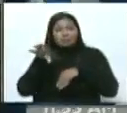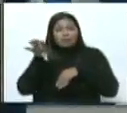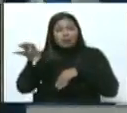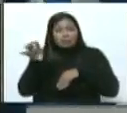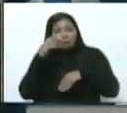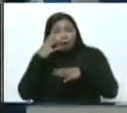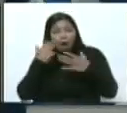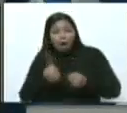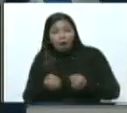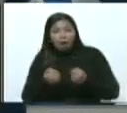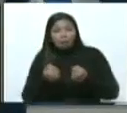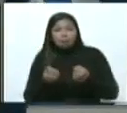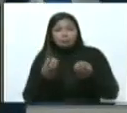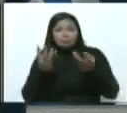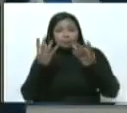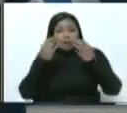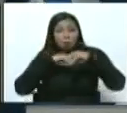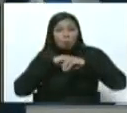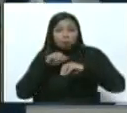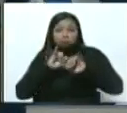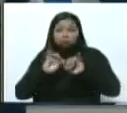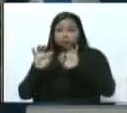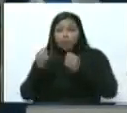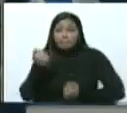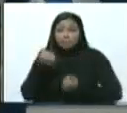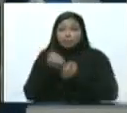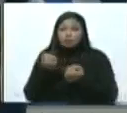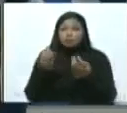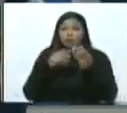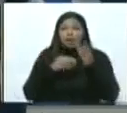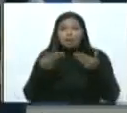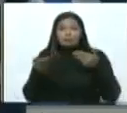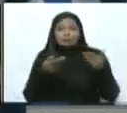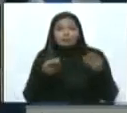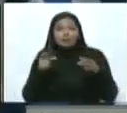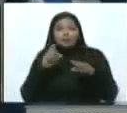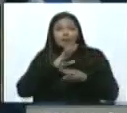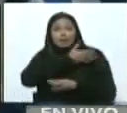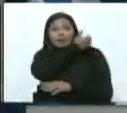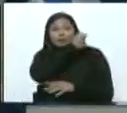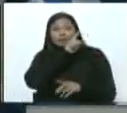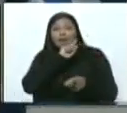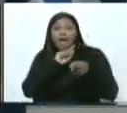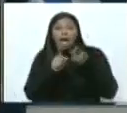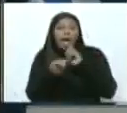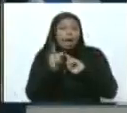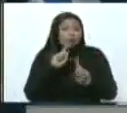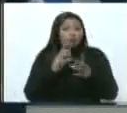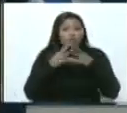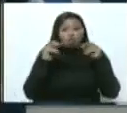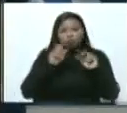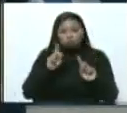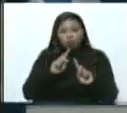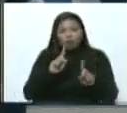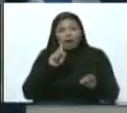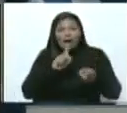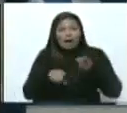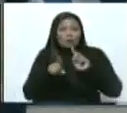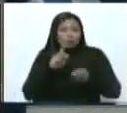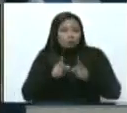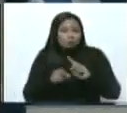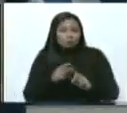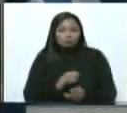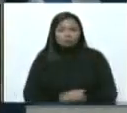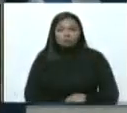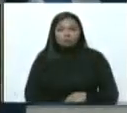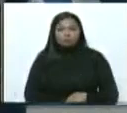acuerdo y nos ha apoyado en ello. Hay complicidad de gerentes, de algunos gerentes, obviamente que no todos, pero de algunos